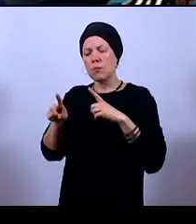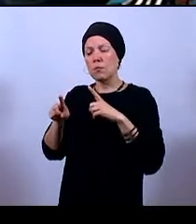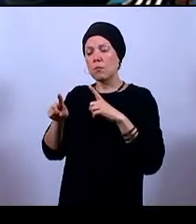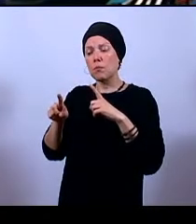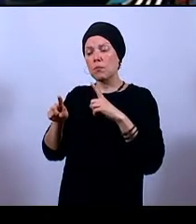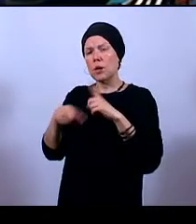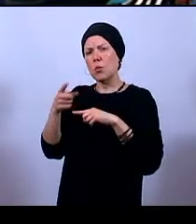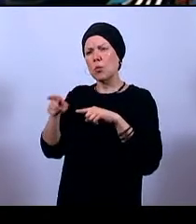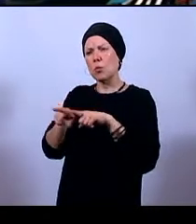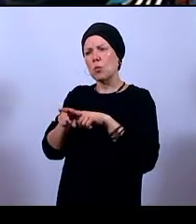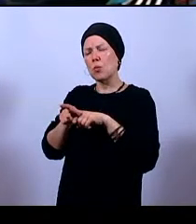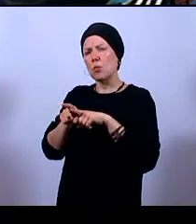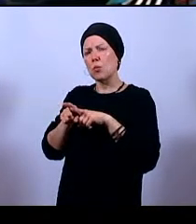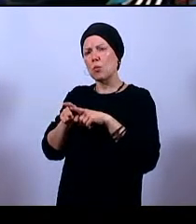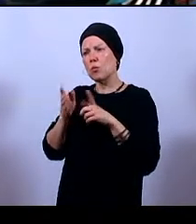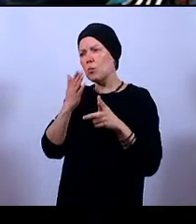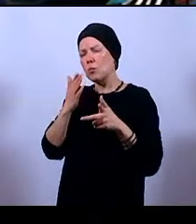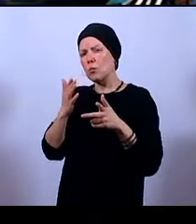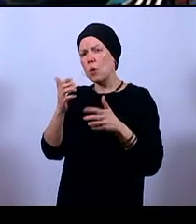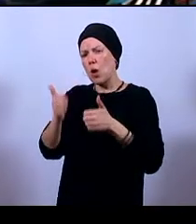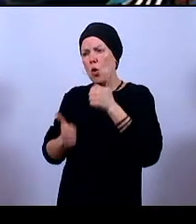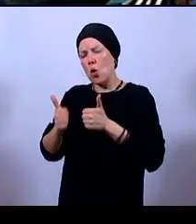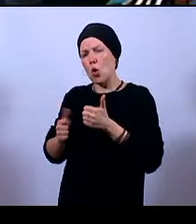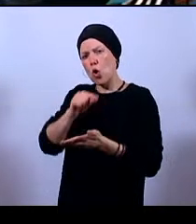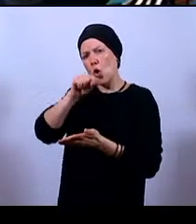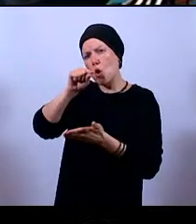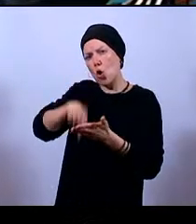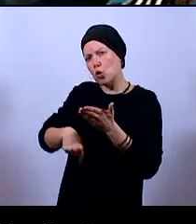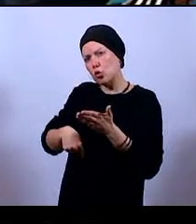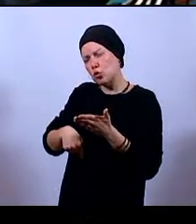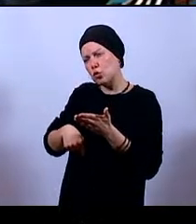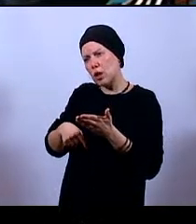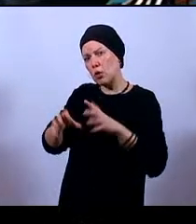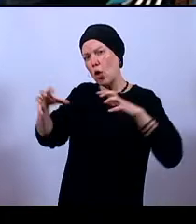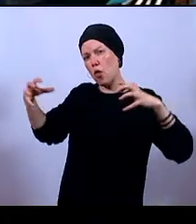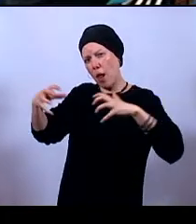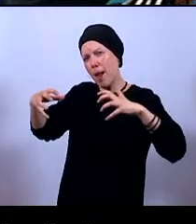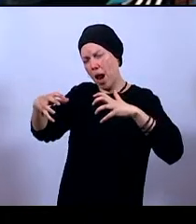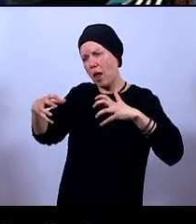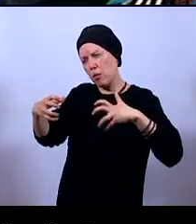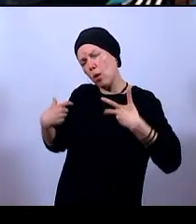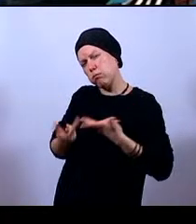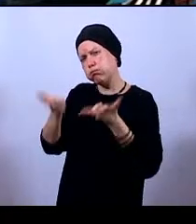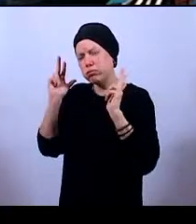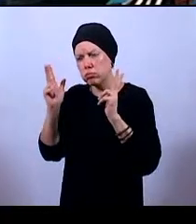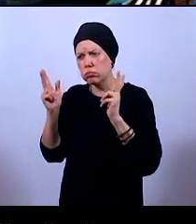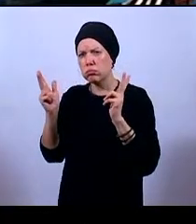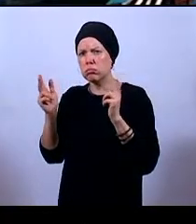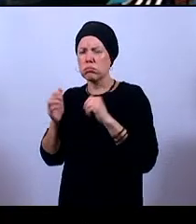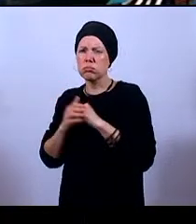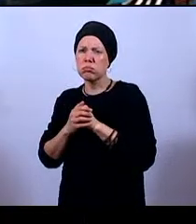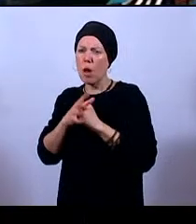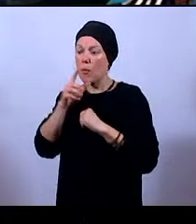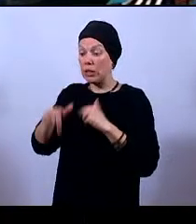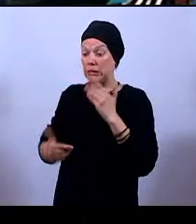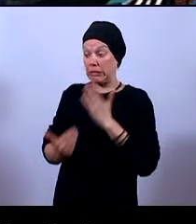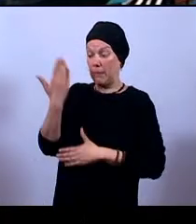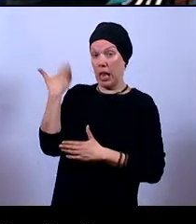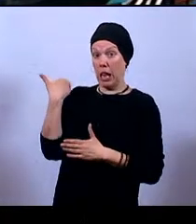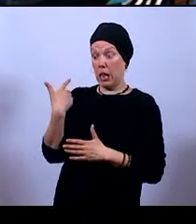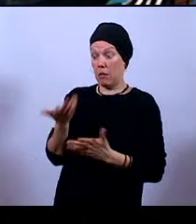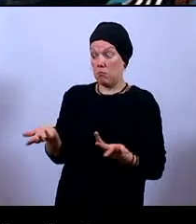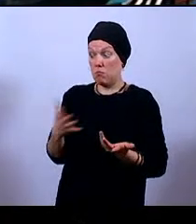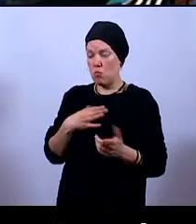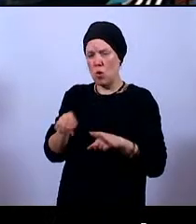se desbloquee la licitación del primer gran contrato de desmantelamiento de Almaraz. Una información que salió esta mañana y se prevé que se apruebe